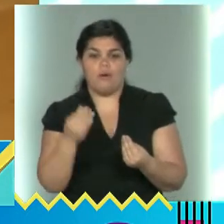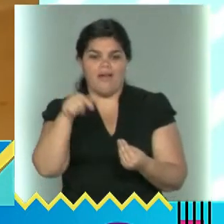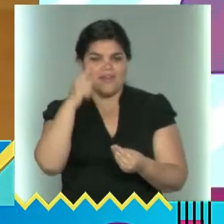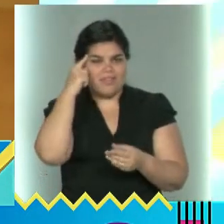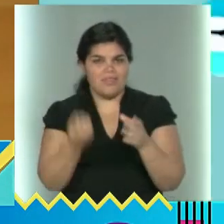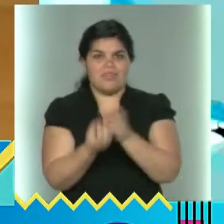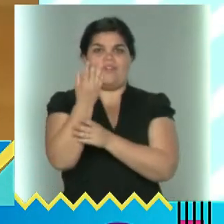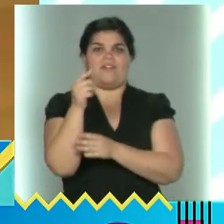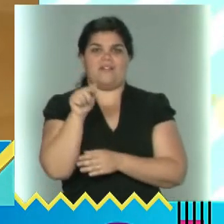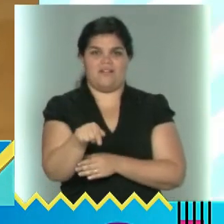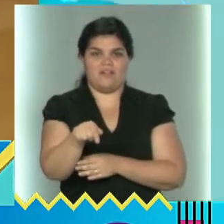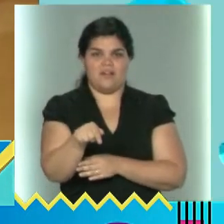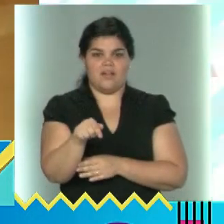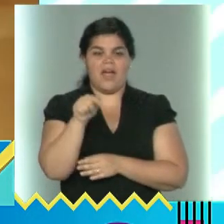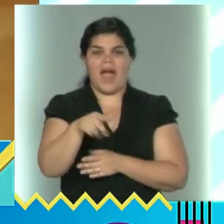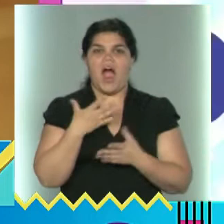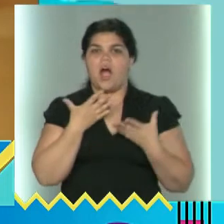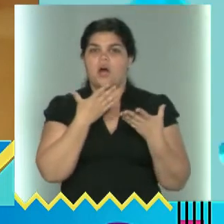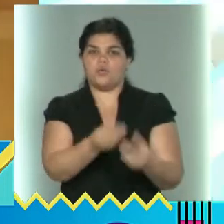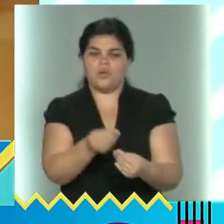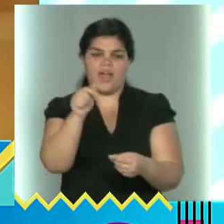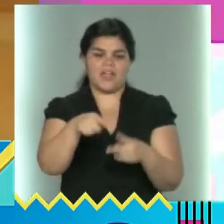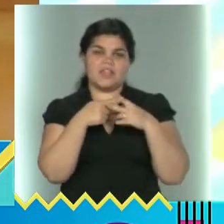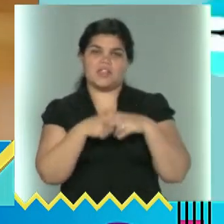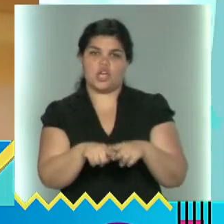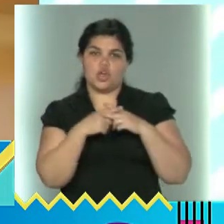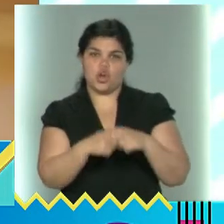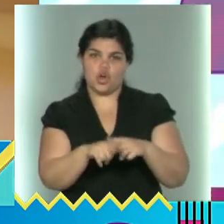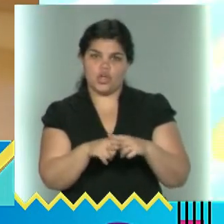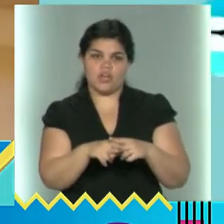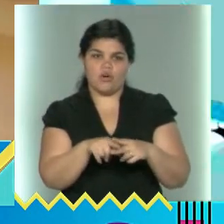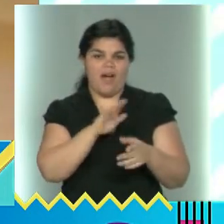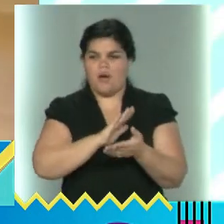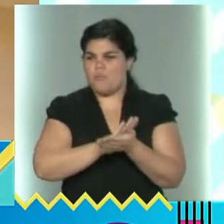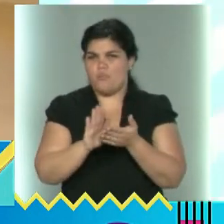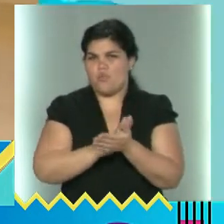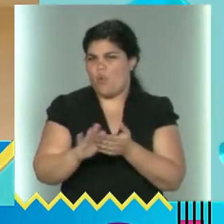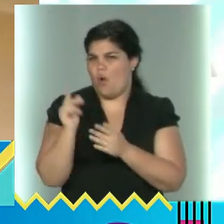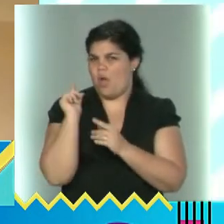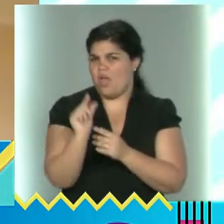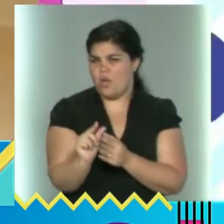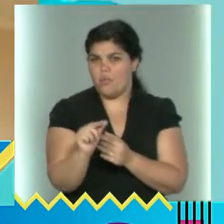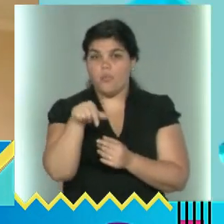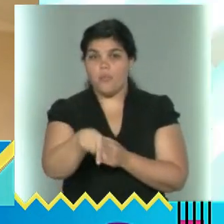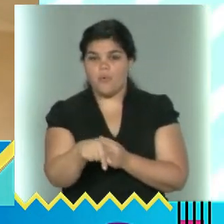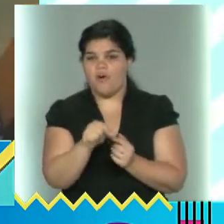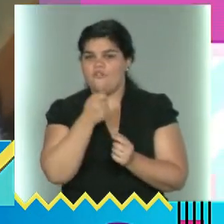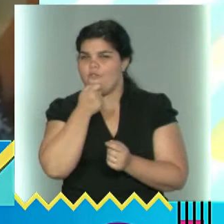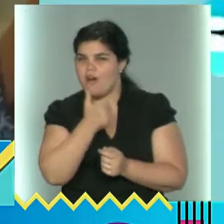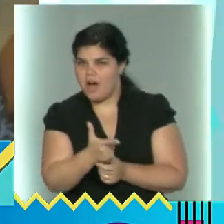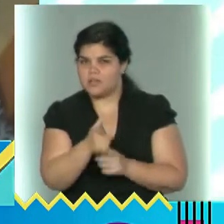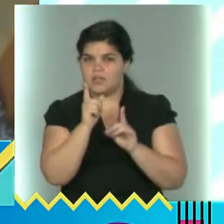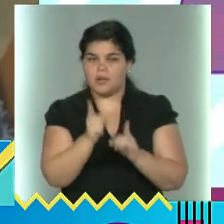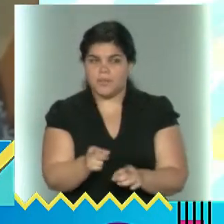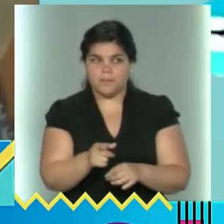que nada ayudarlas desde algo que es un ámbito tecnológico, algo que es bastante nuevo, que es bastante sencillo y que además,